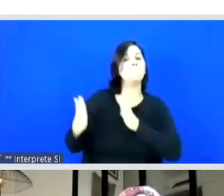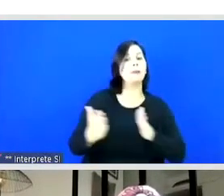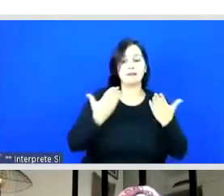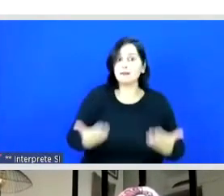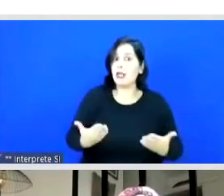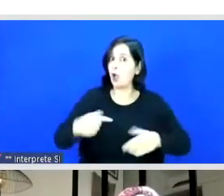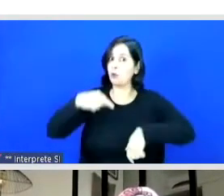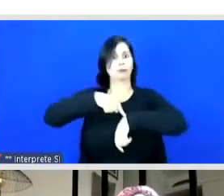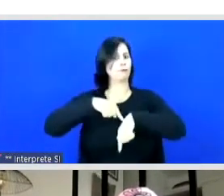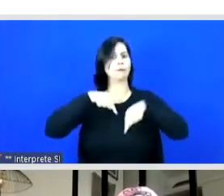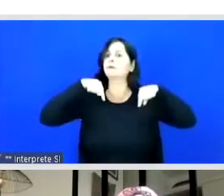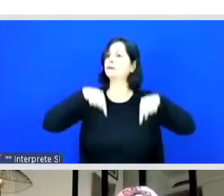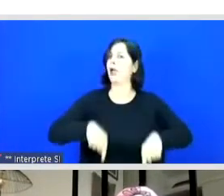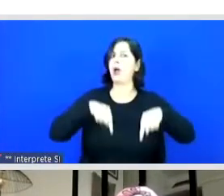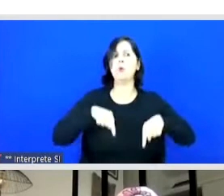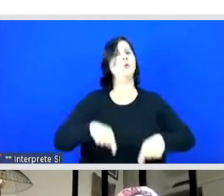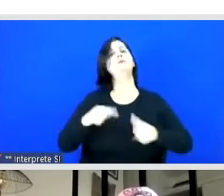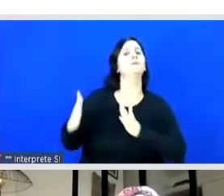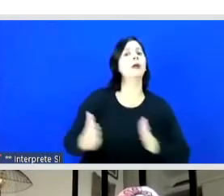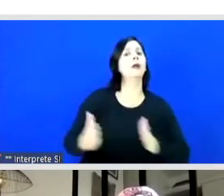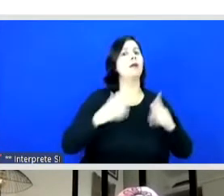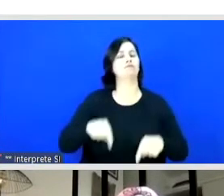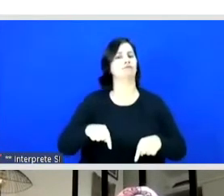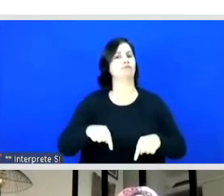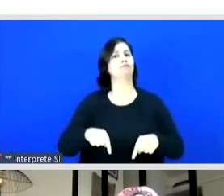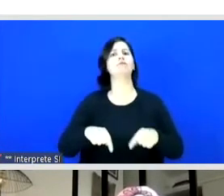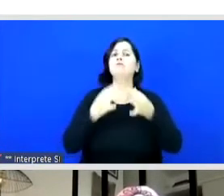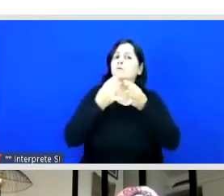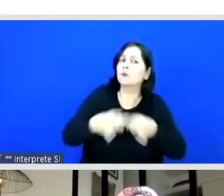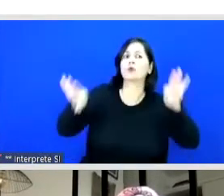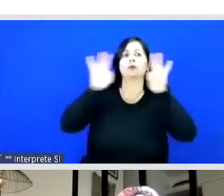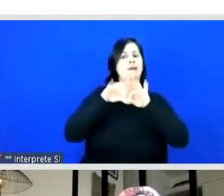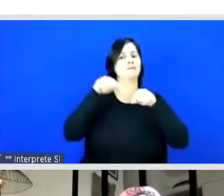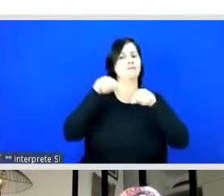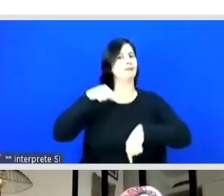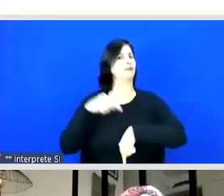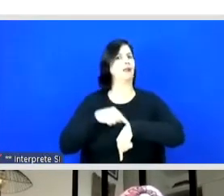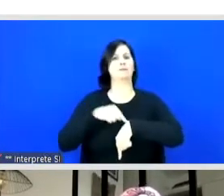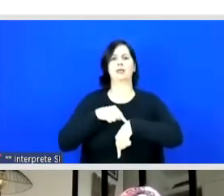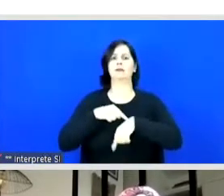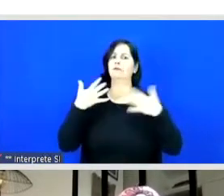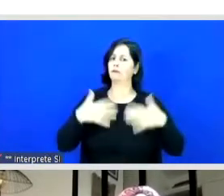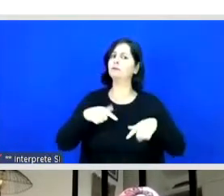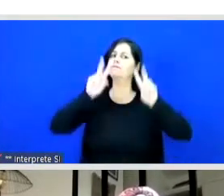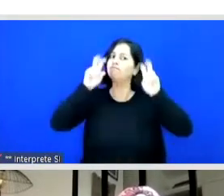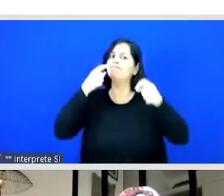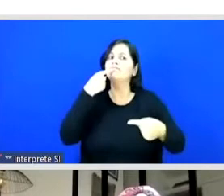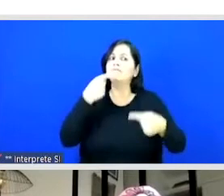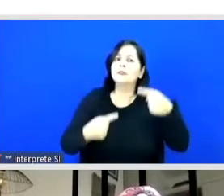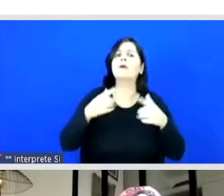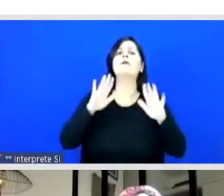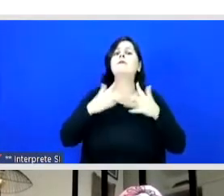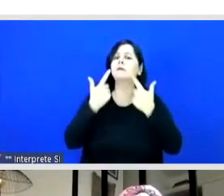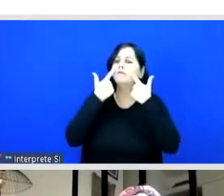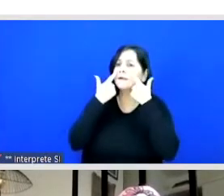oportunidad. Es una oportunidad única para poner atención a una problemática que nos lleva al planeta, al mundo totalmente, no solamente las